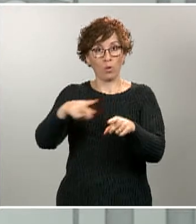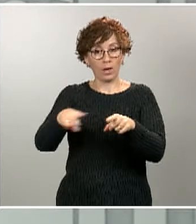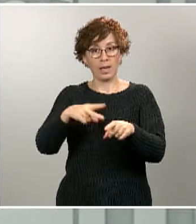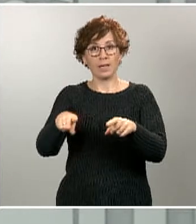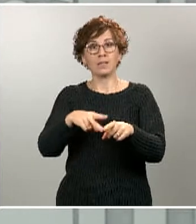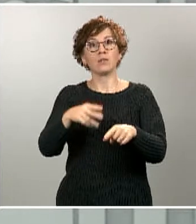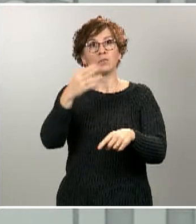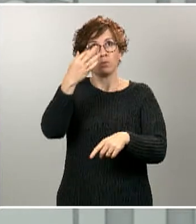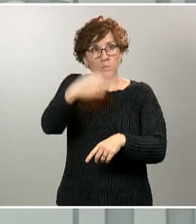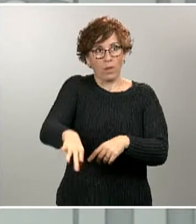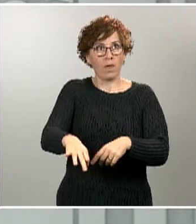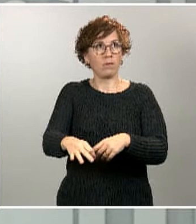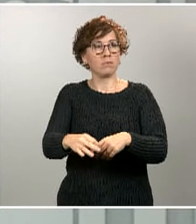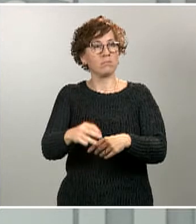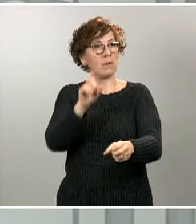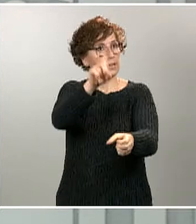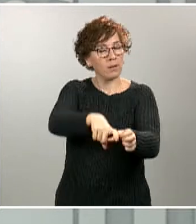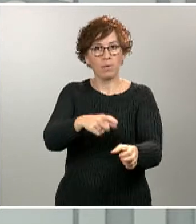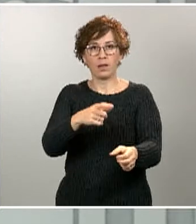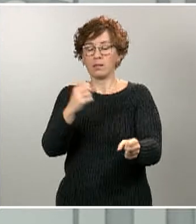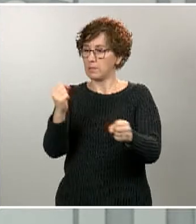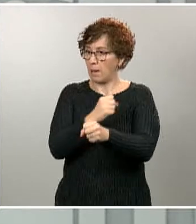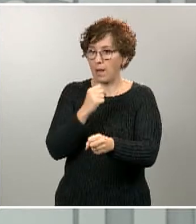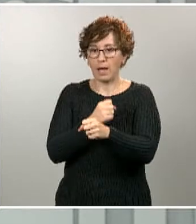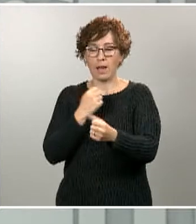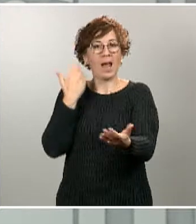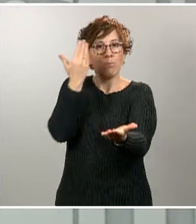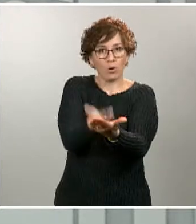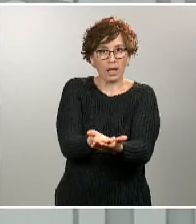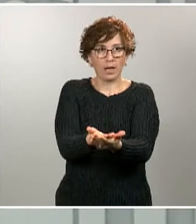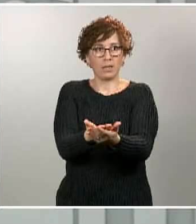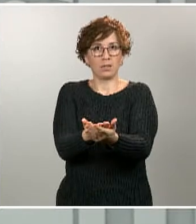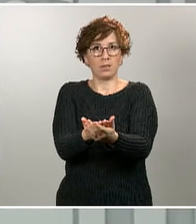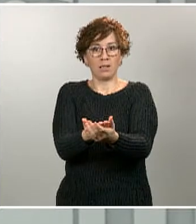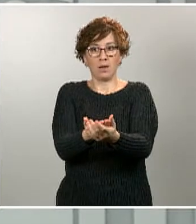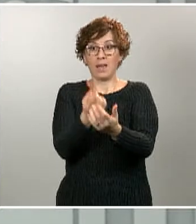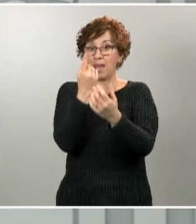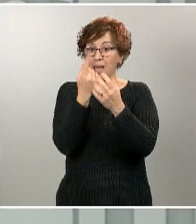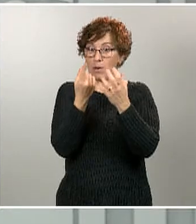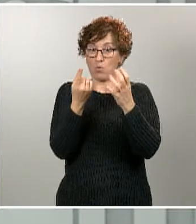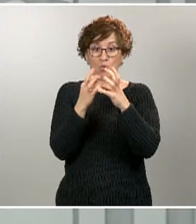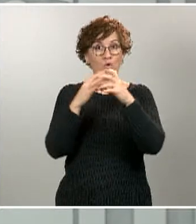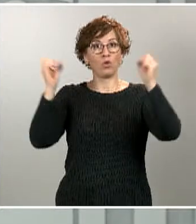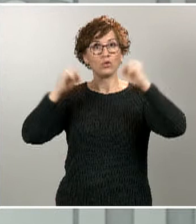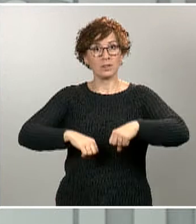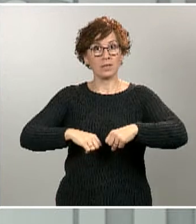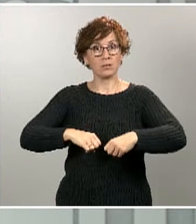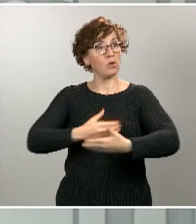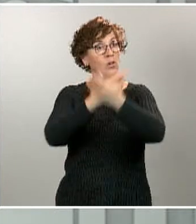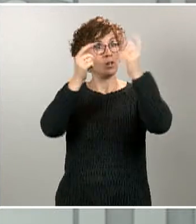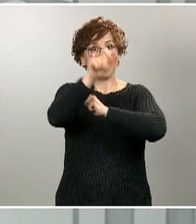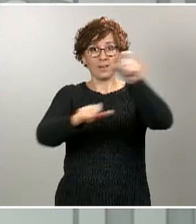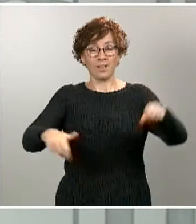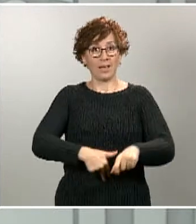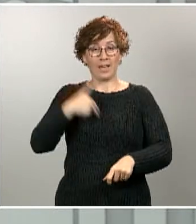puedan aportar en el marco de un consenso que yo creo que el conjunto de la ciudadanía espera de todos nosotros, más allá de que en este